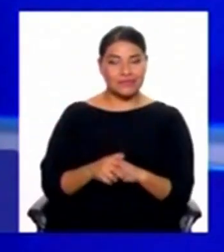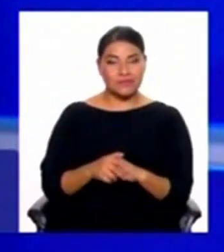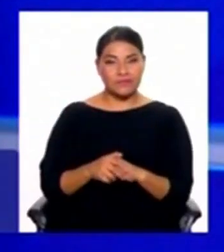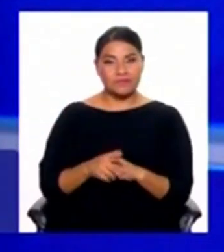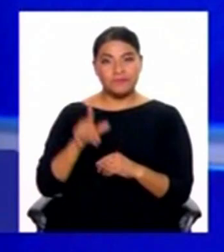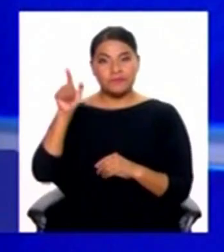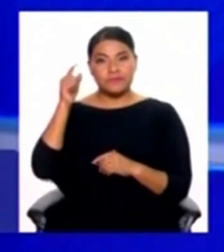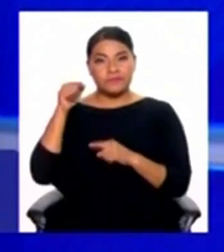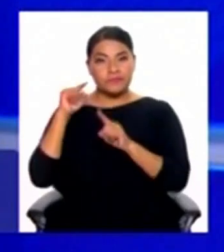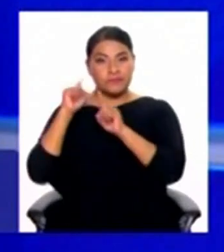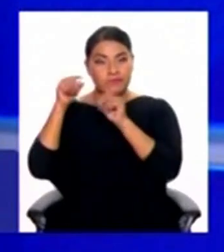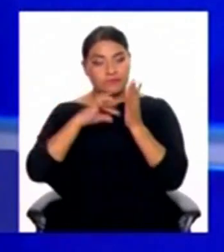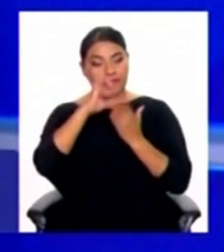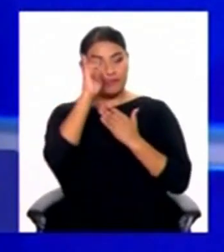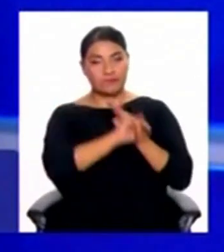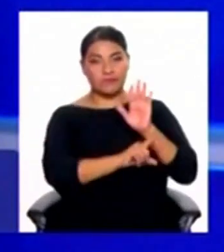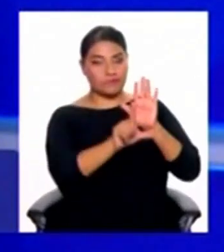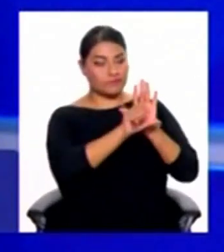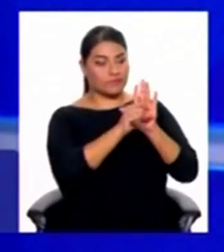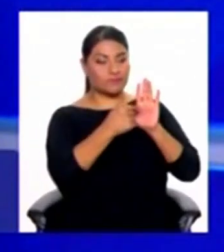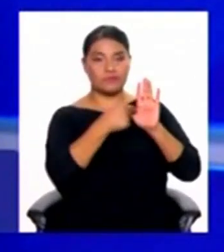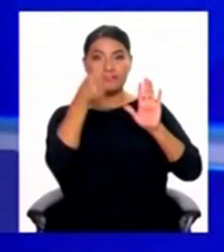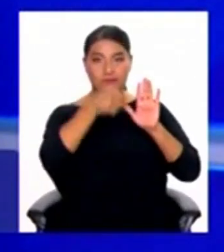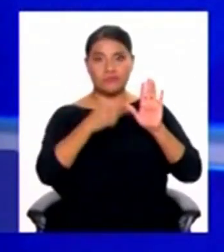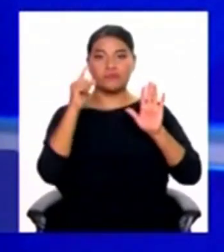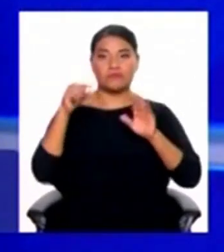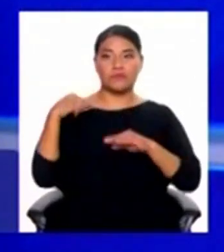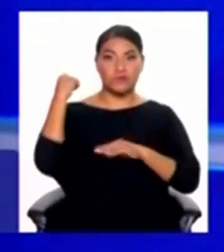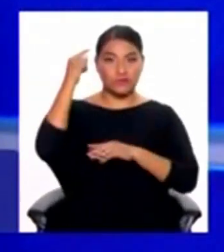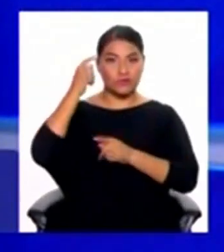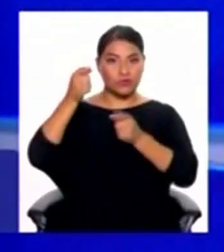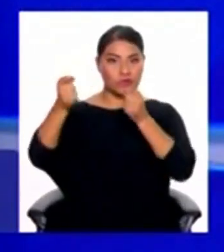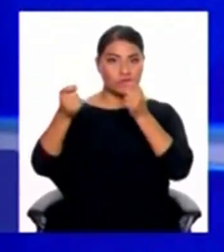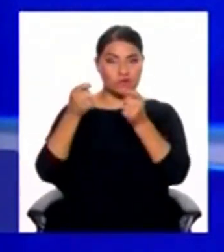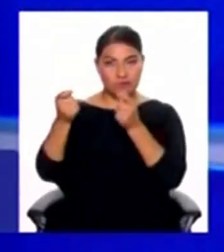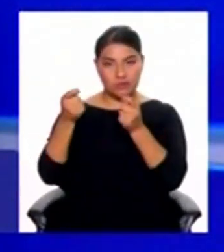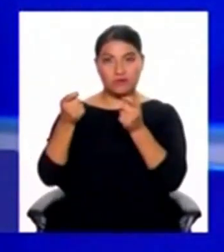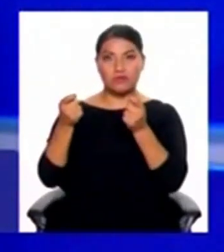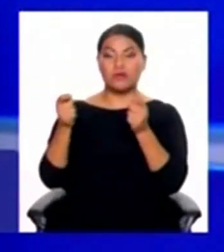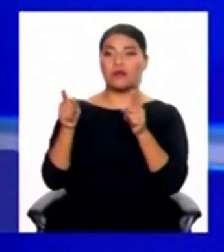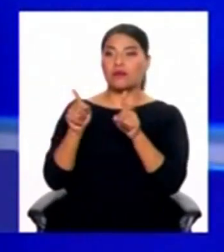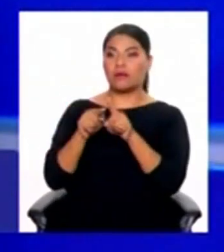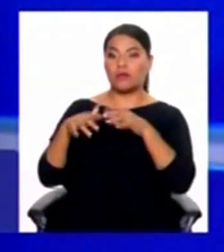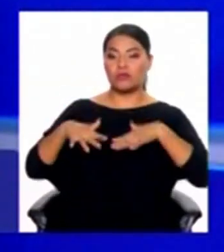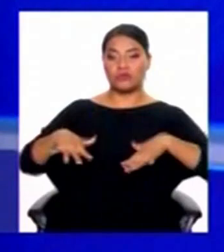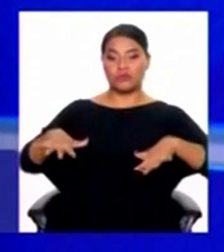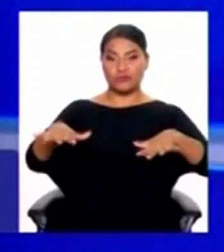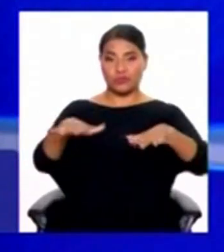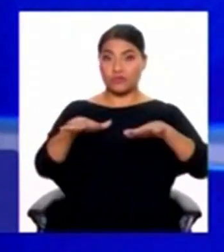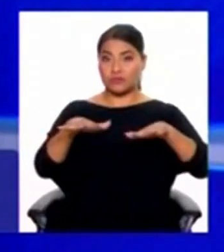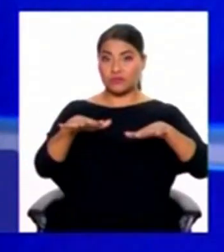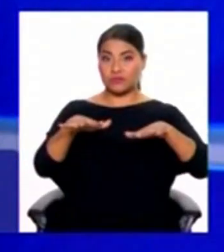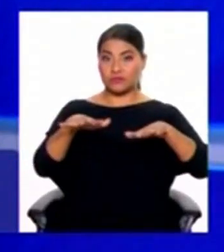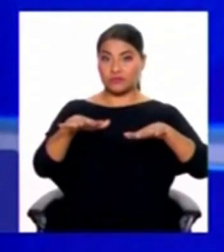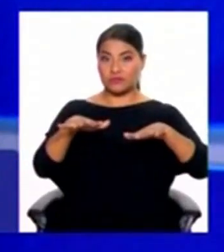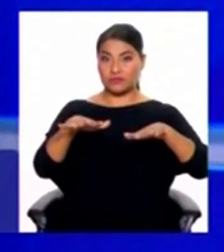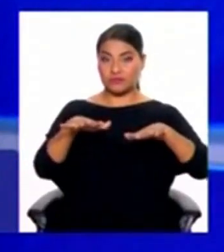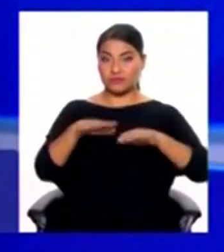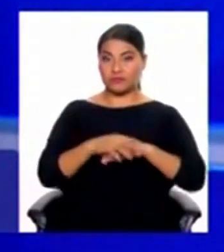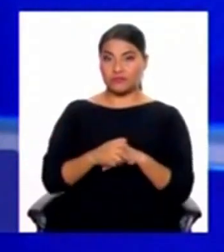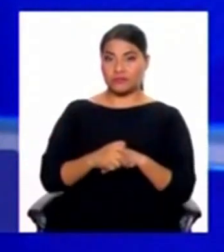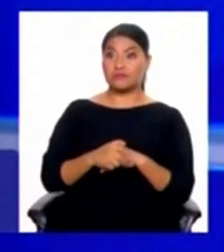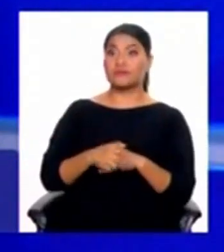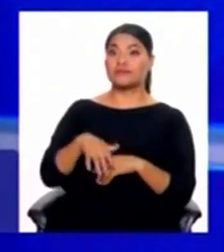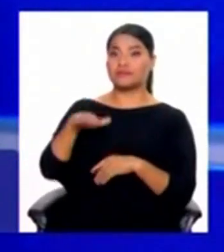este proyecto de ley es justamente los gobiernos regionales como el Estado descentralizado. Así. Y los que además tienen